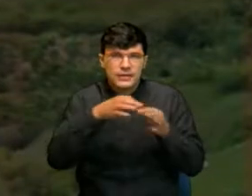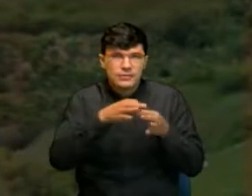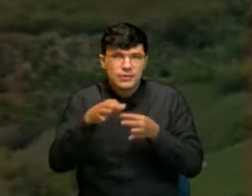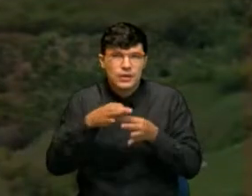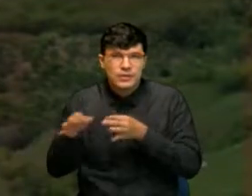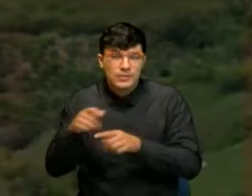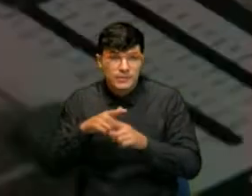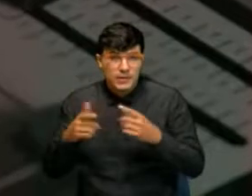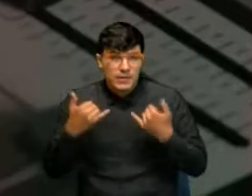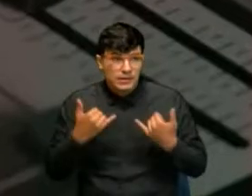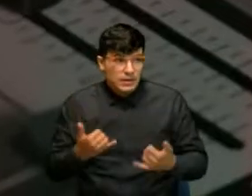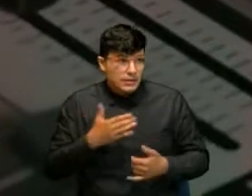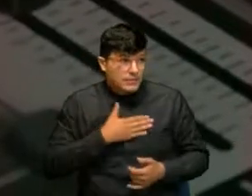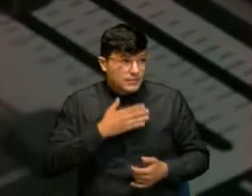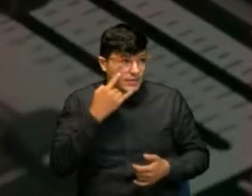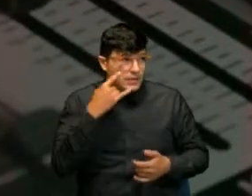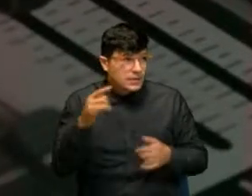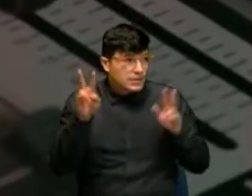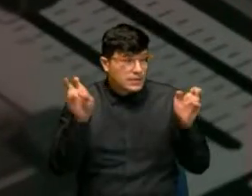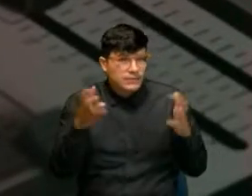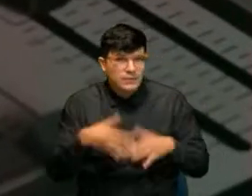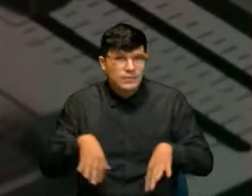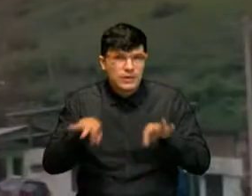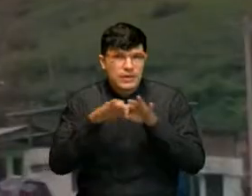llevo tiempo rezagado de este tema,